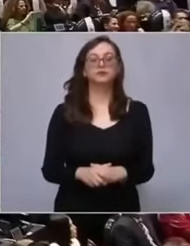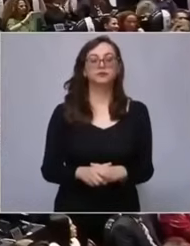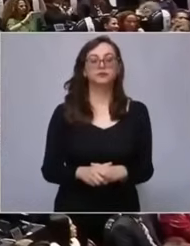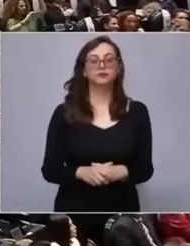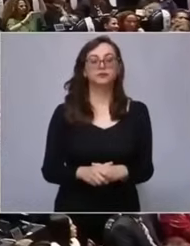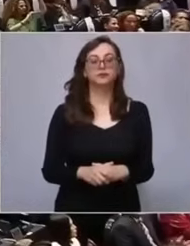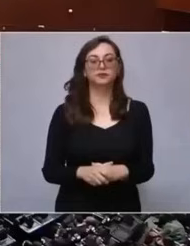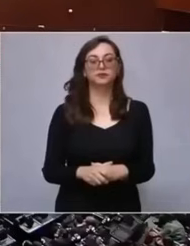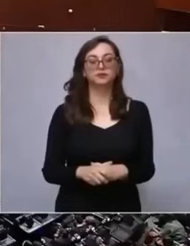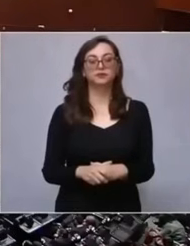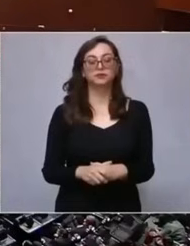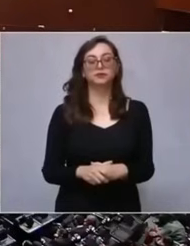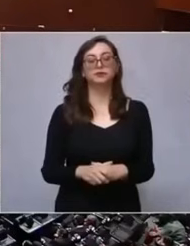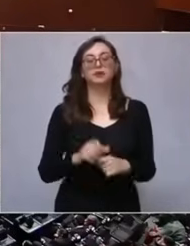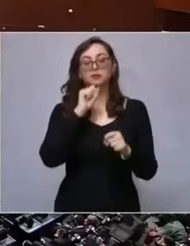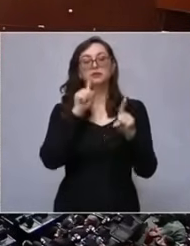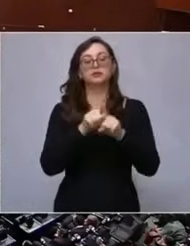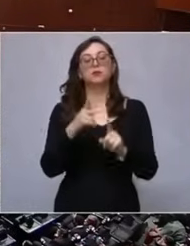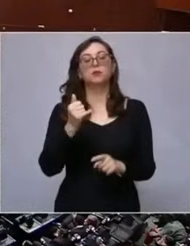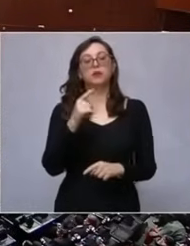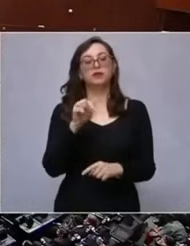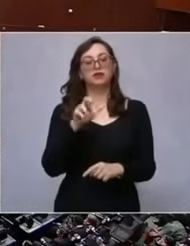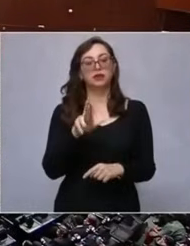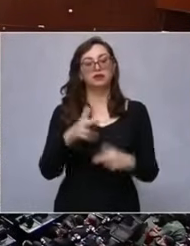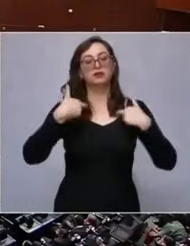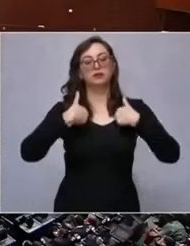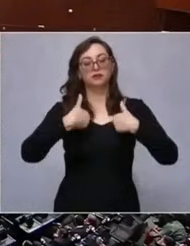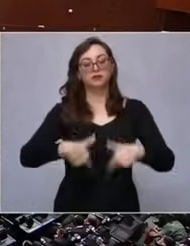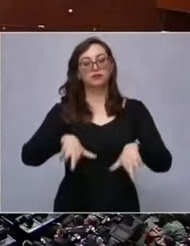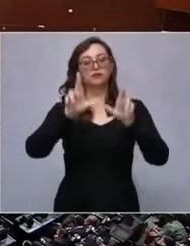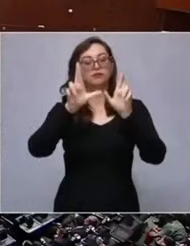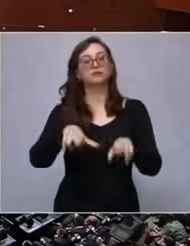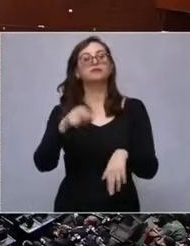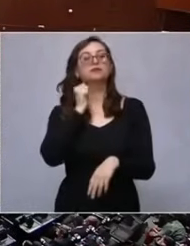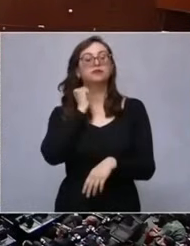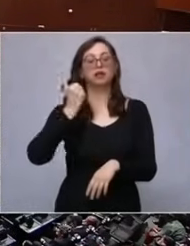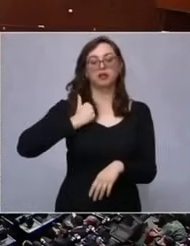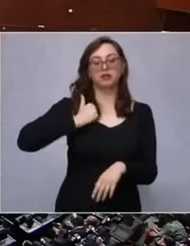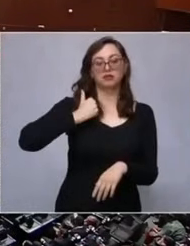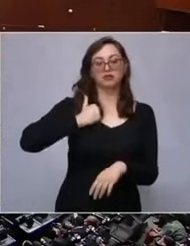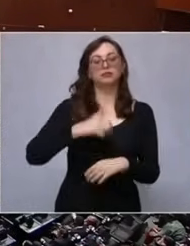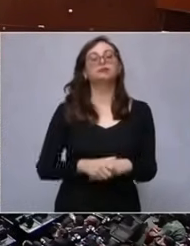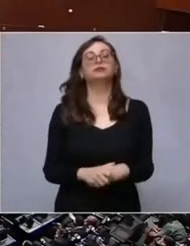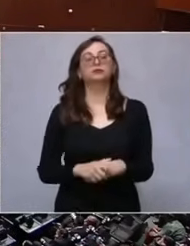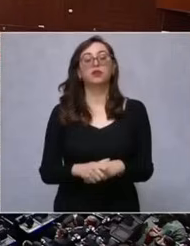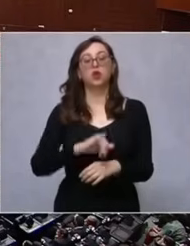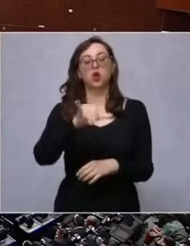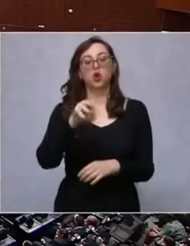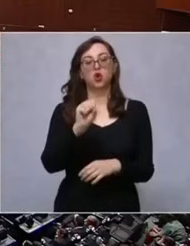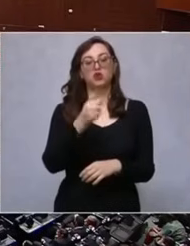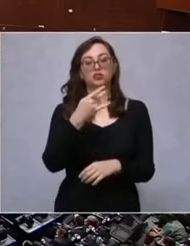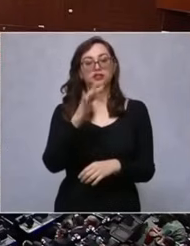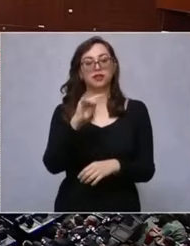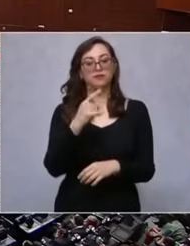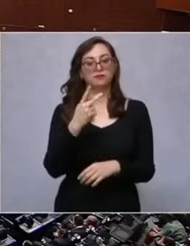Wow. A Peter Cohen, todo el mundo. Representante del Senado de Canadá. A Josep Borrell